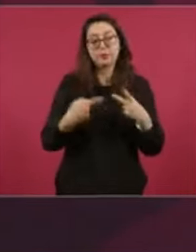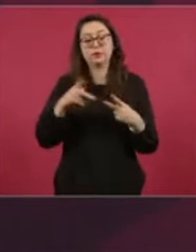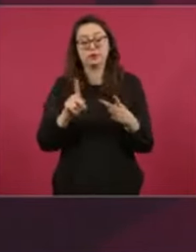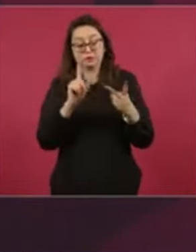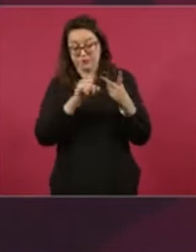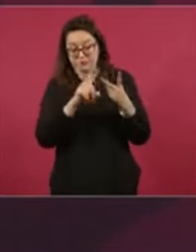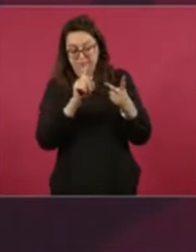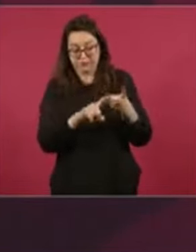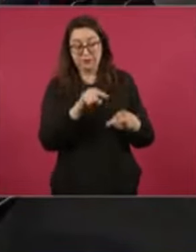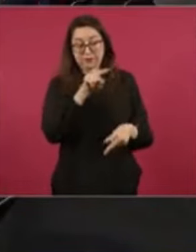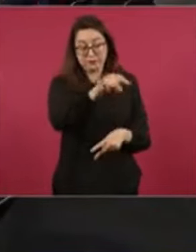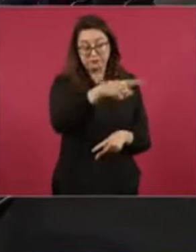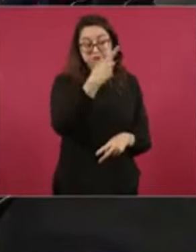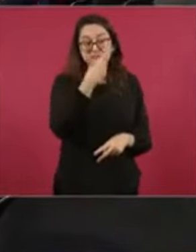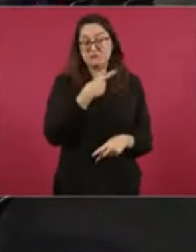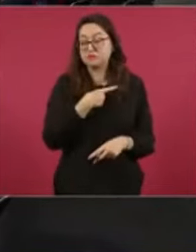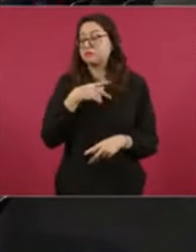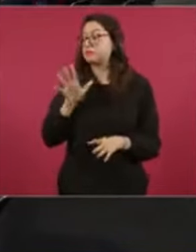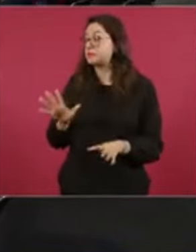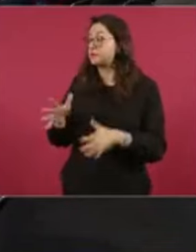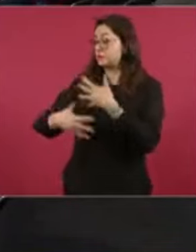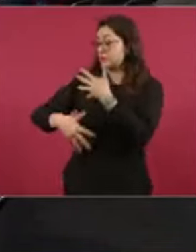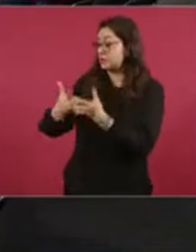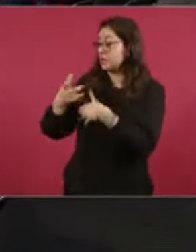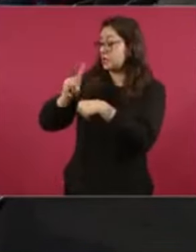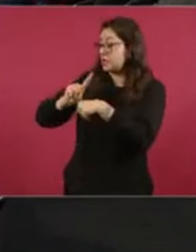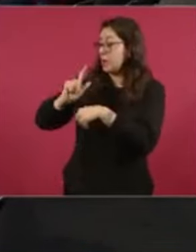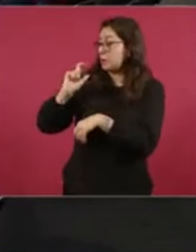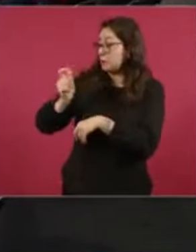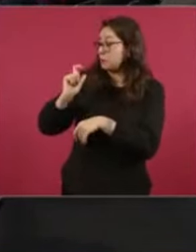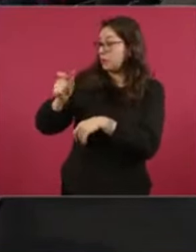tenía un mayor efecto en el mercado,